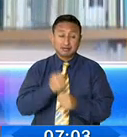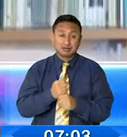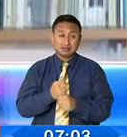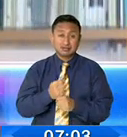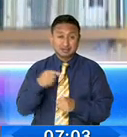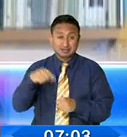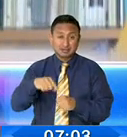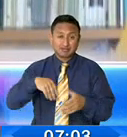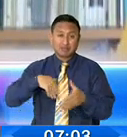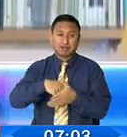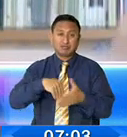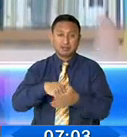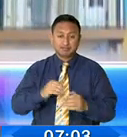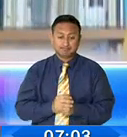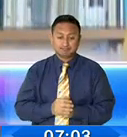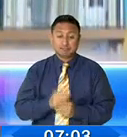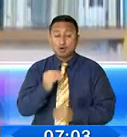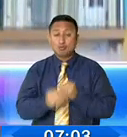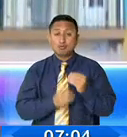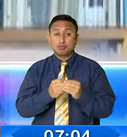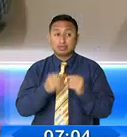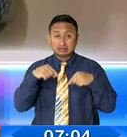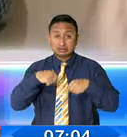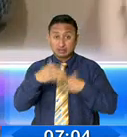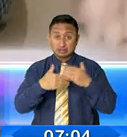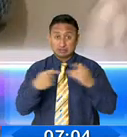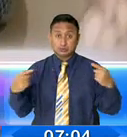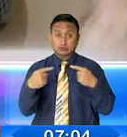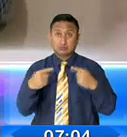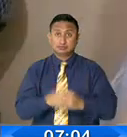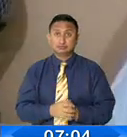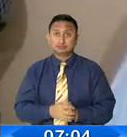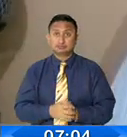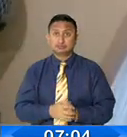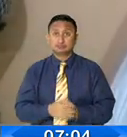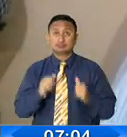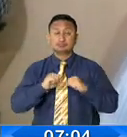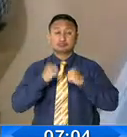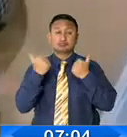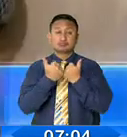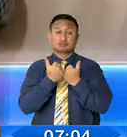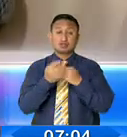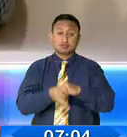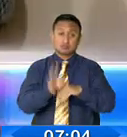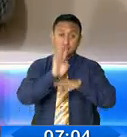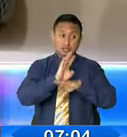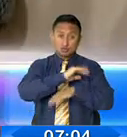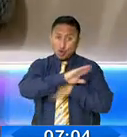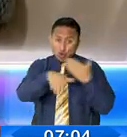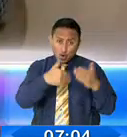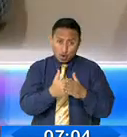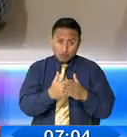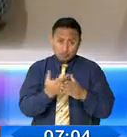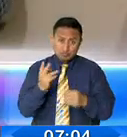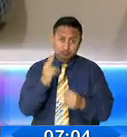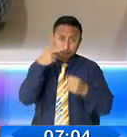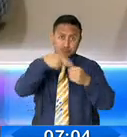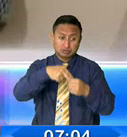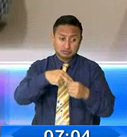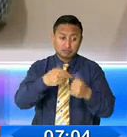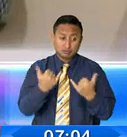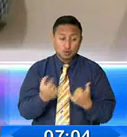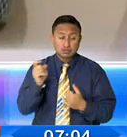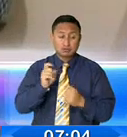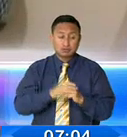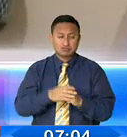aún, que se llegue a una pugna de poderes. Todos somos parte de la Asamblea Nacional. Me parece muy necesario ponernos de acuerdo